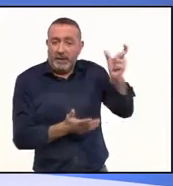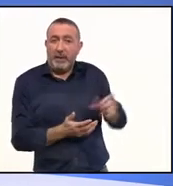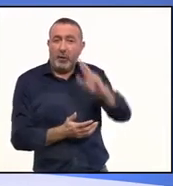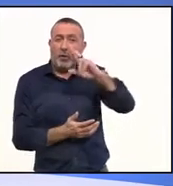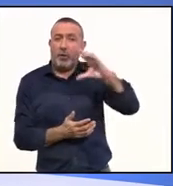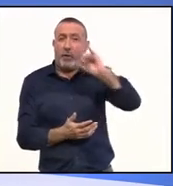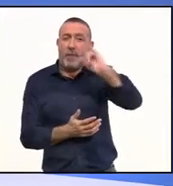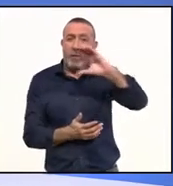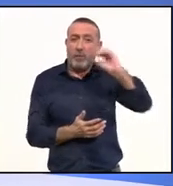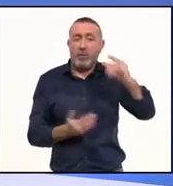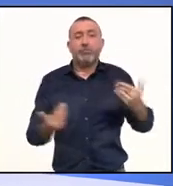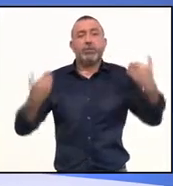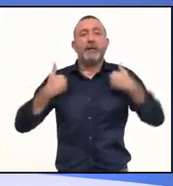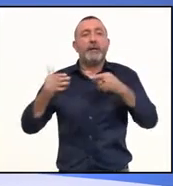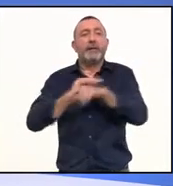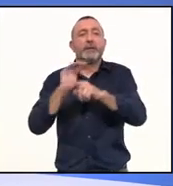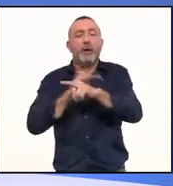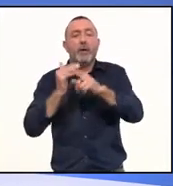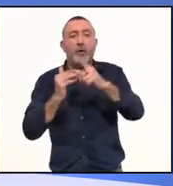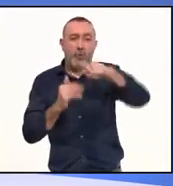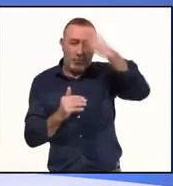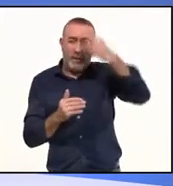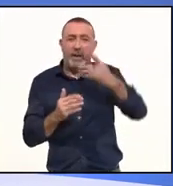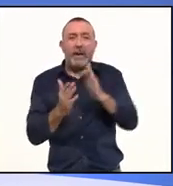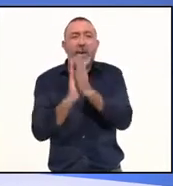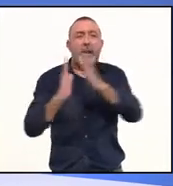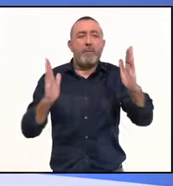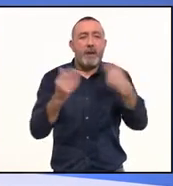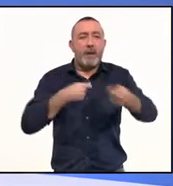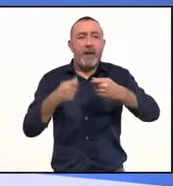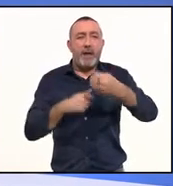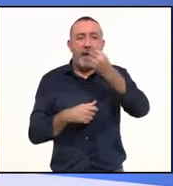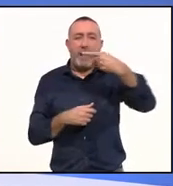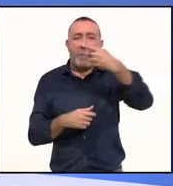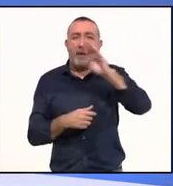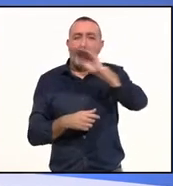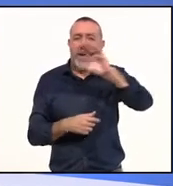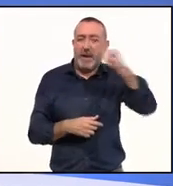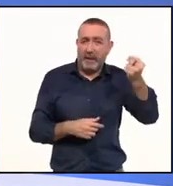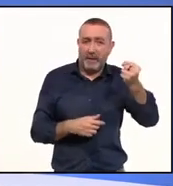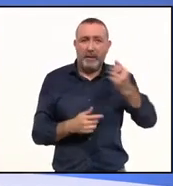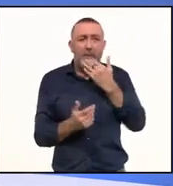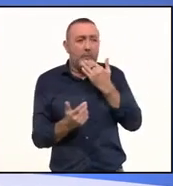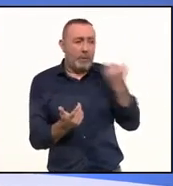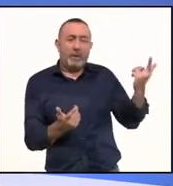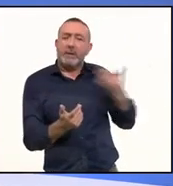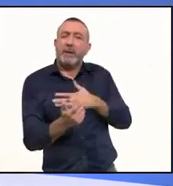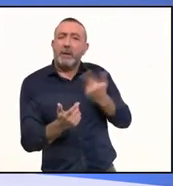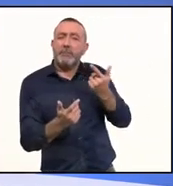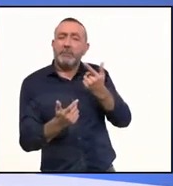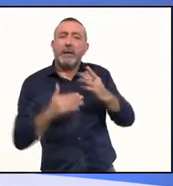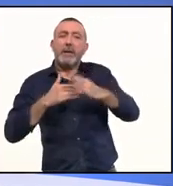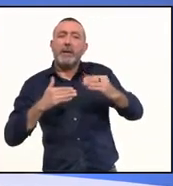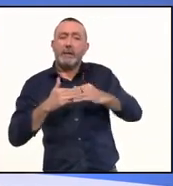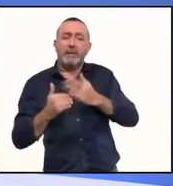el responsable cultural al gesto la cultura de la libre al día ágape qué cliente llega a interesados por profundizar un poco más en